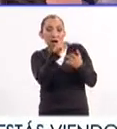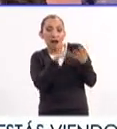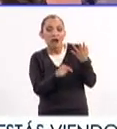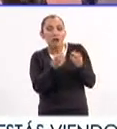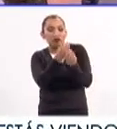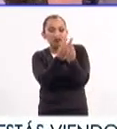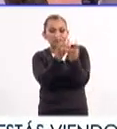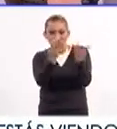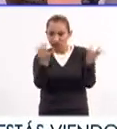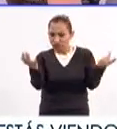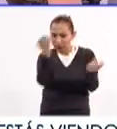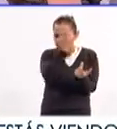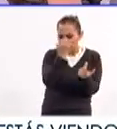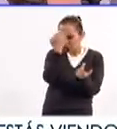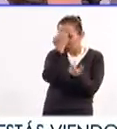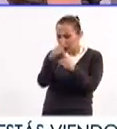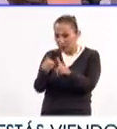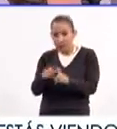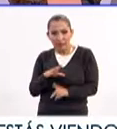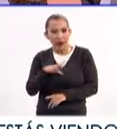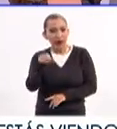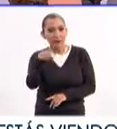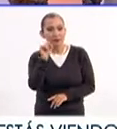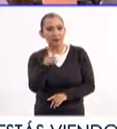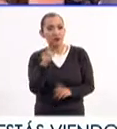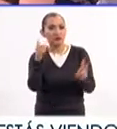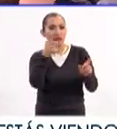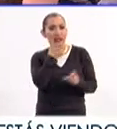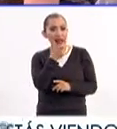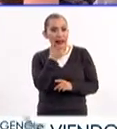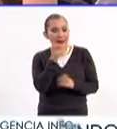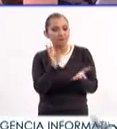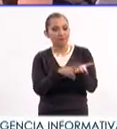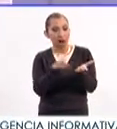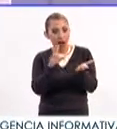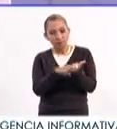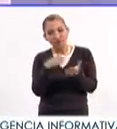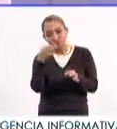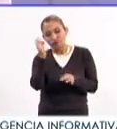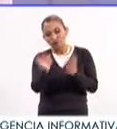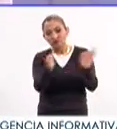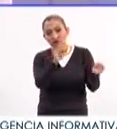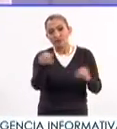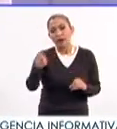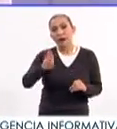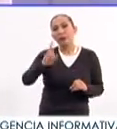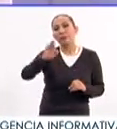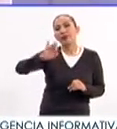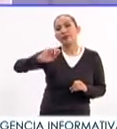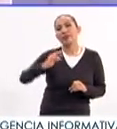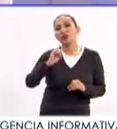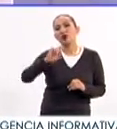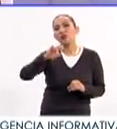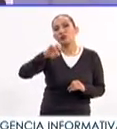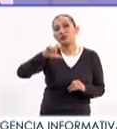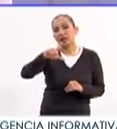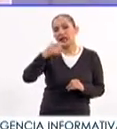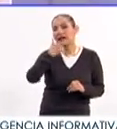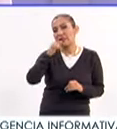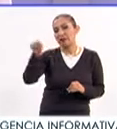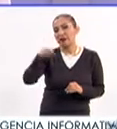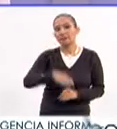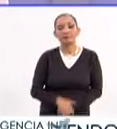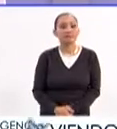gama de evaluaciones y de pruebas que existen en este aspecto, avaladas además por British Council y el Reino Unido,